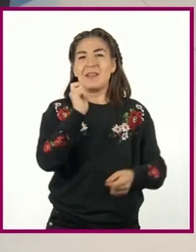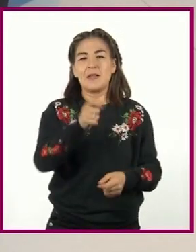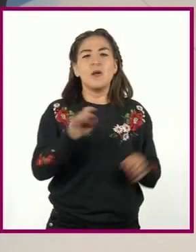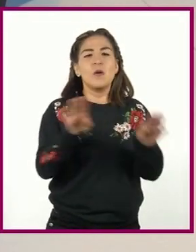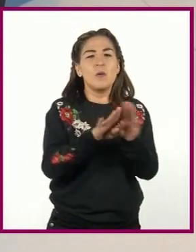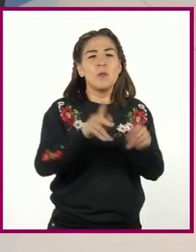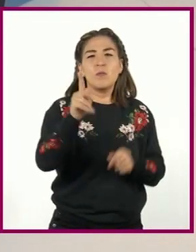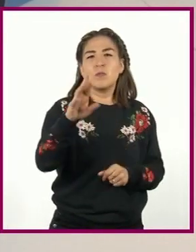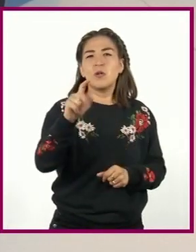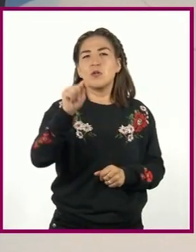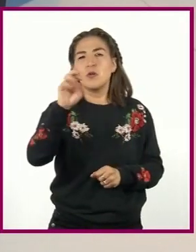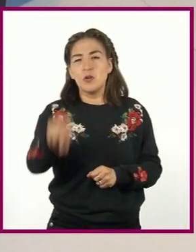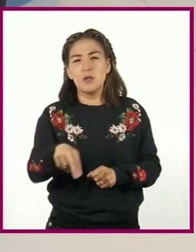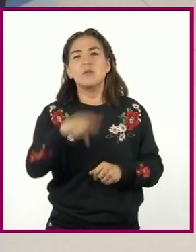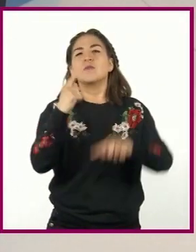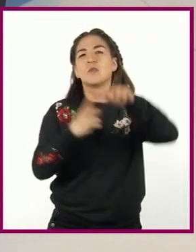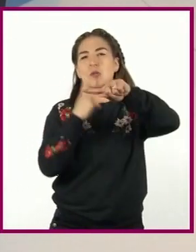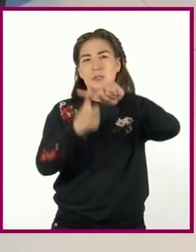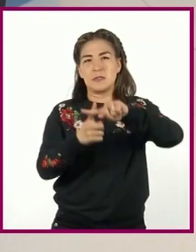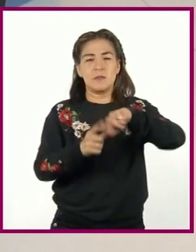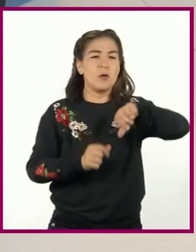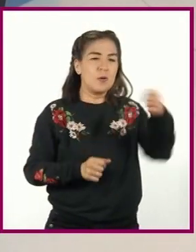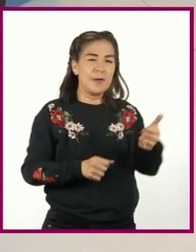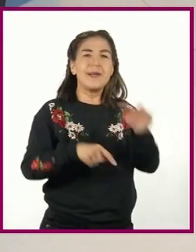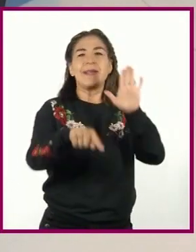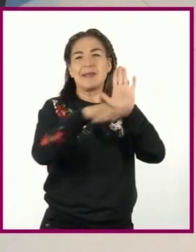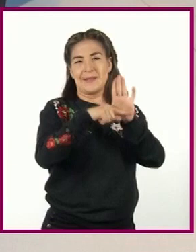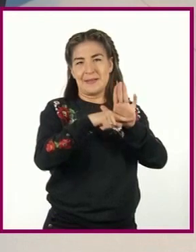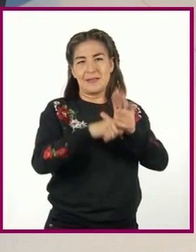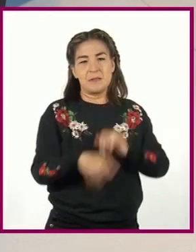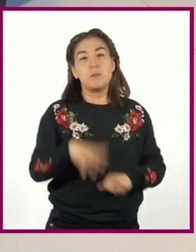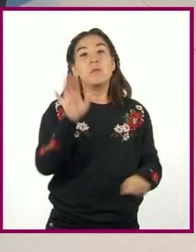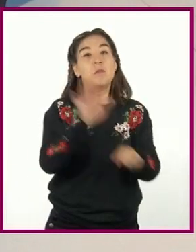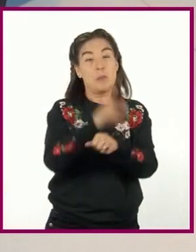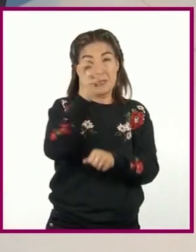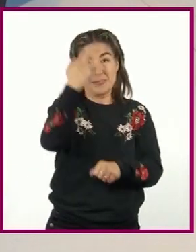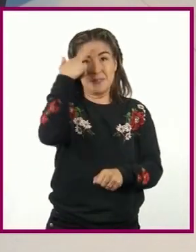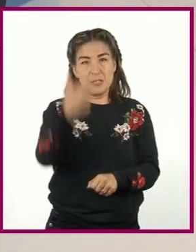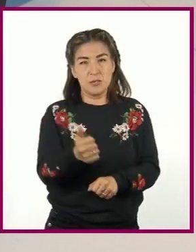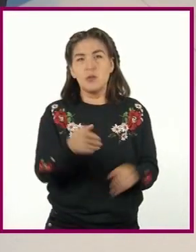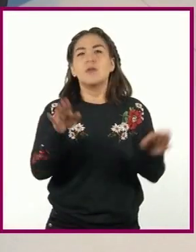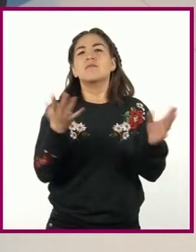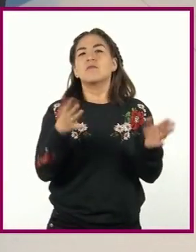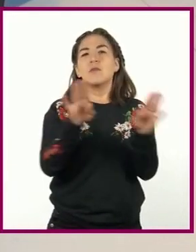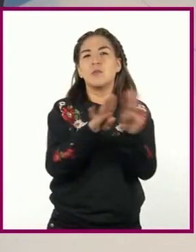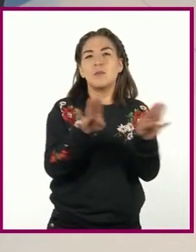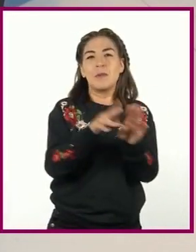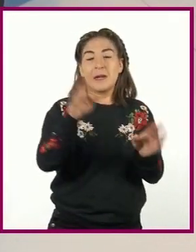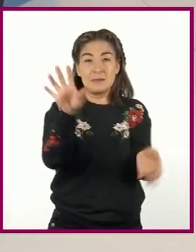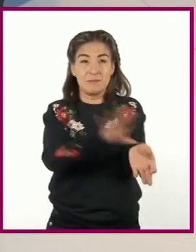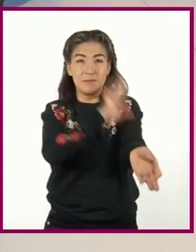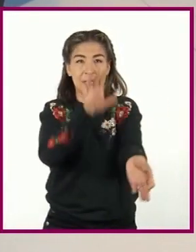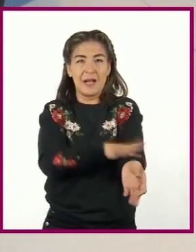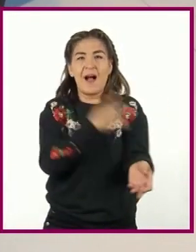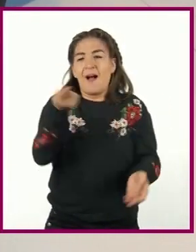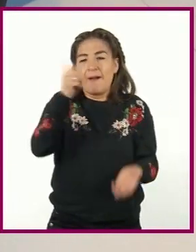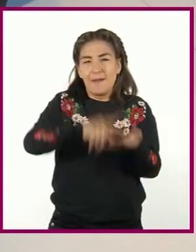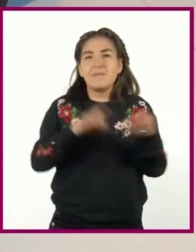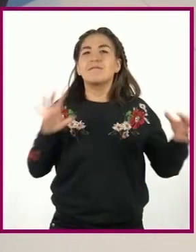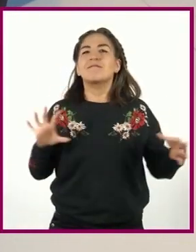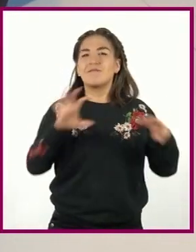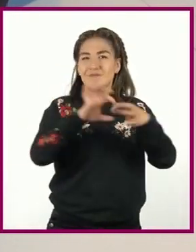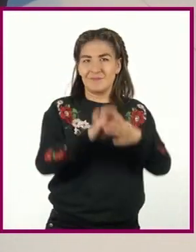poseen carga positiva y los electrones negativa. Por lo tanto, los fenómenos eléctricos tienen relación